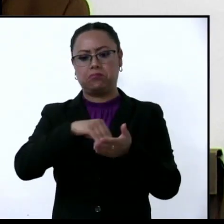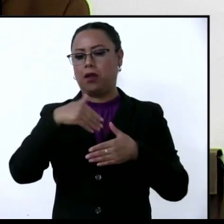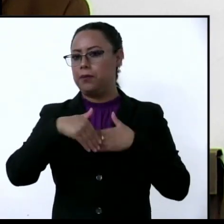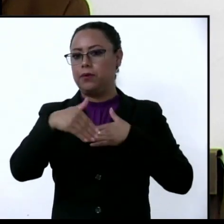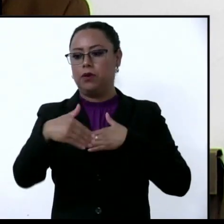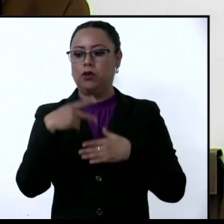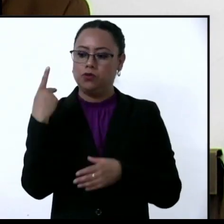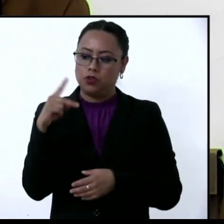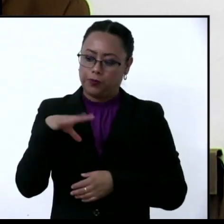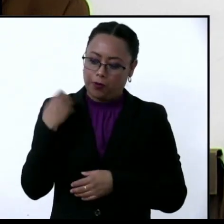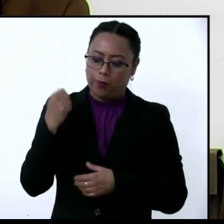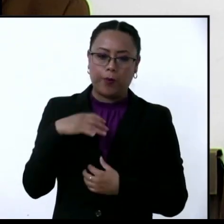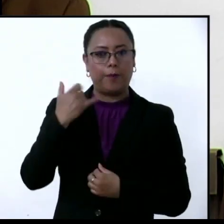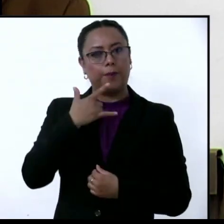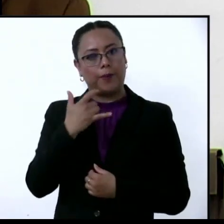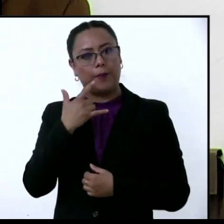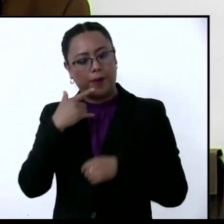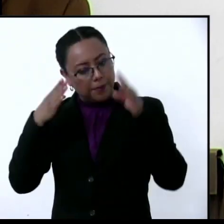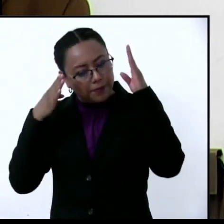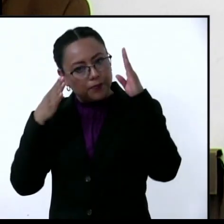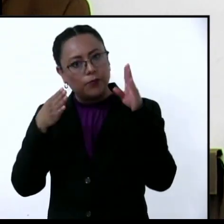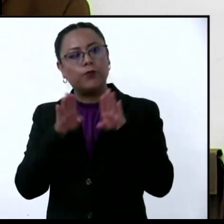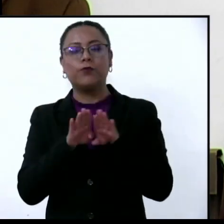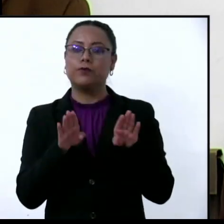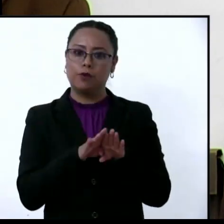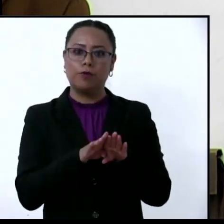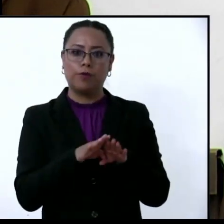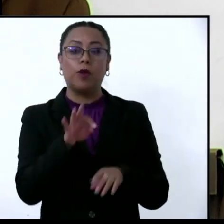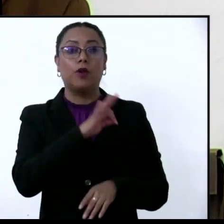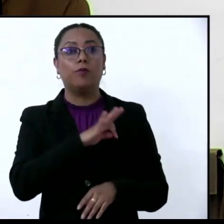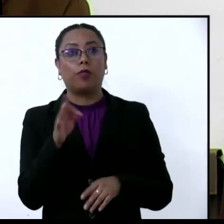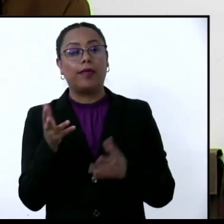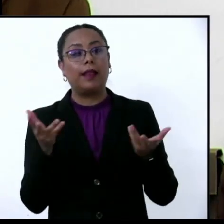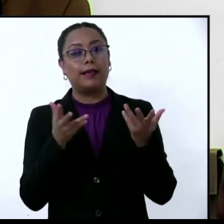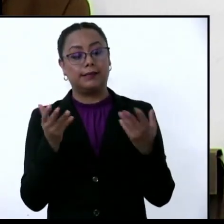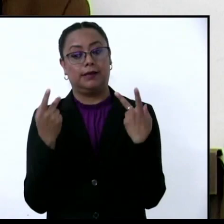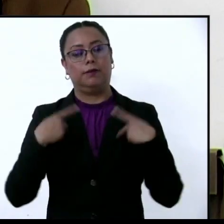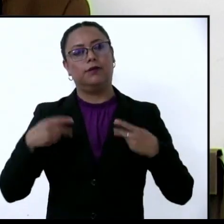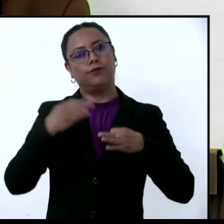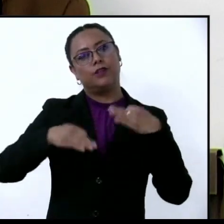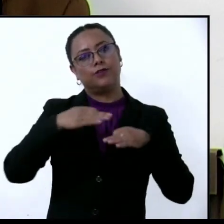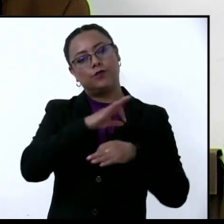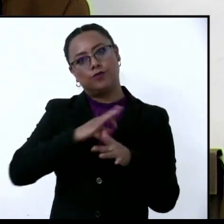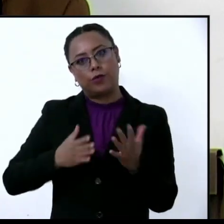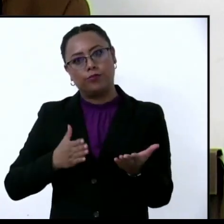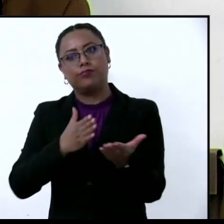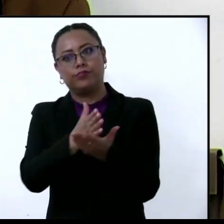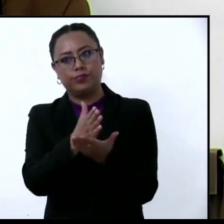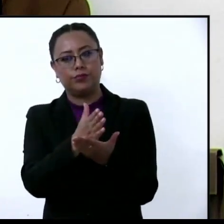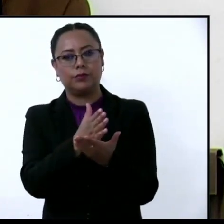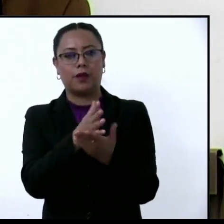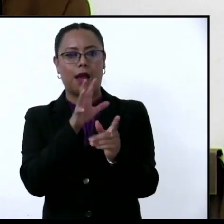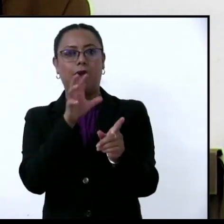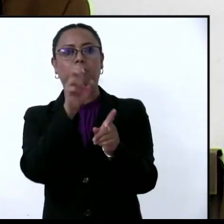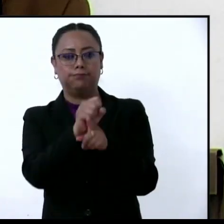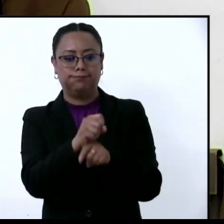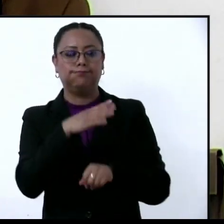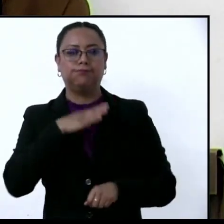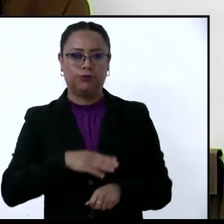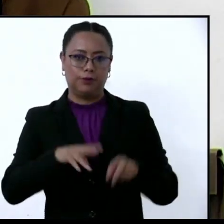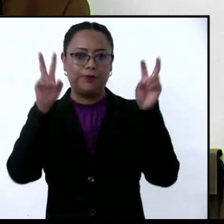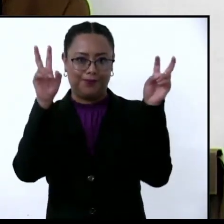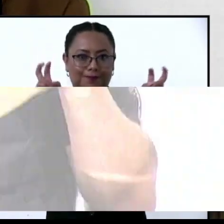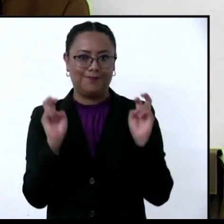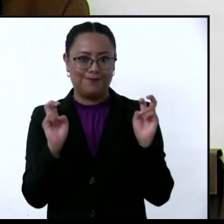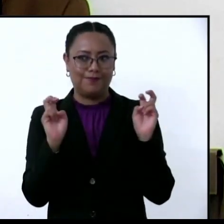y trabajo lo dedican también a la posibilidad de que las personas accedan a la justicia en materia laboral.